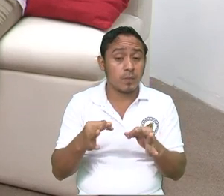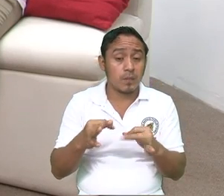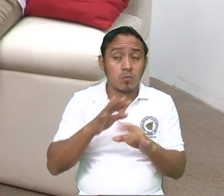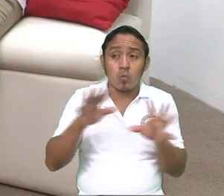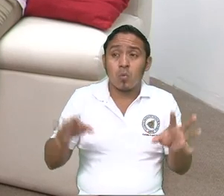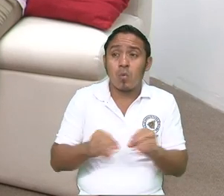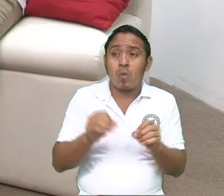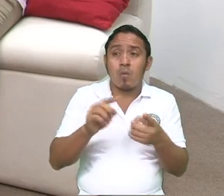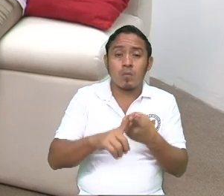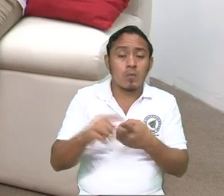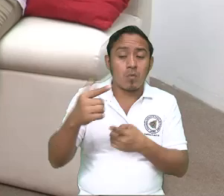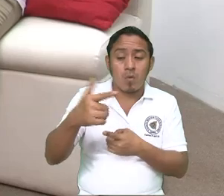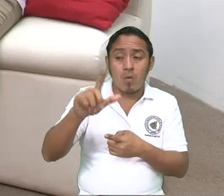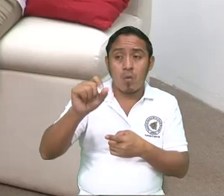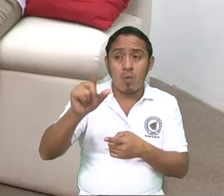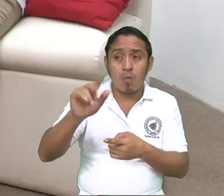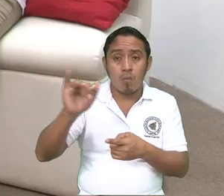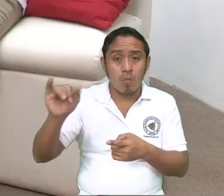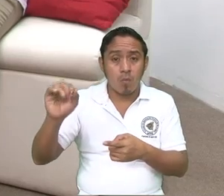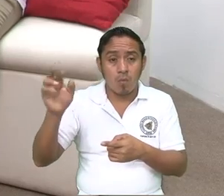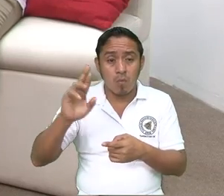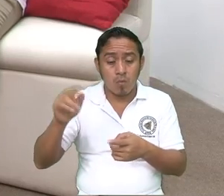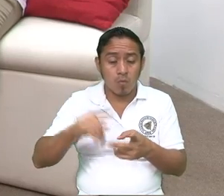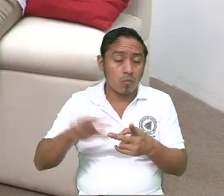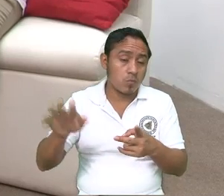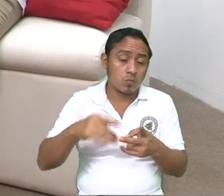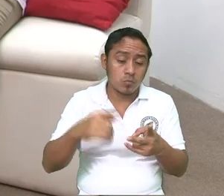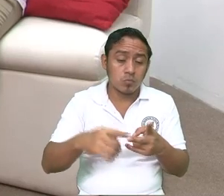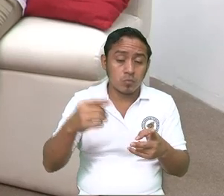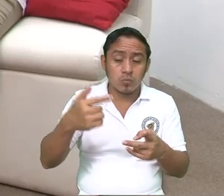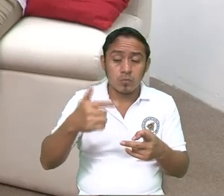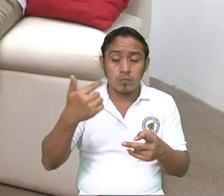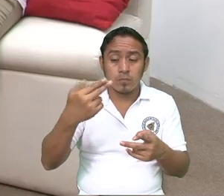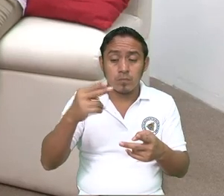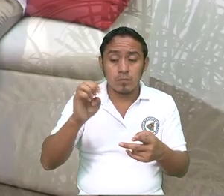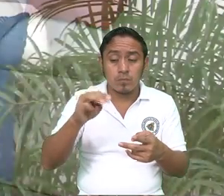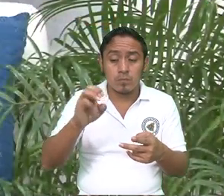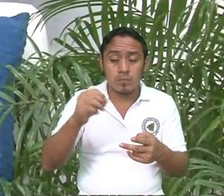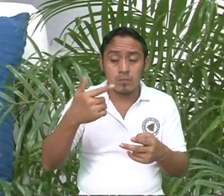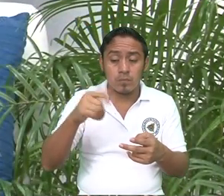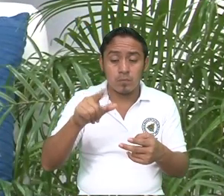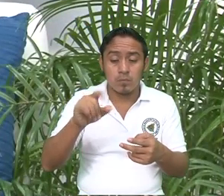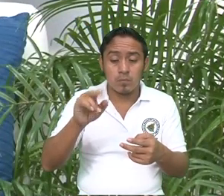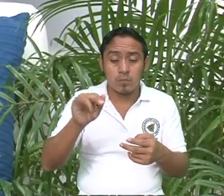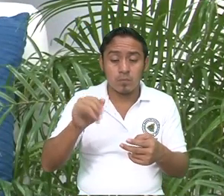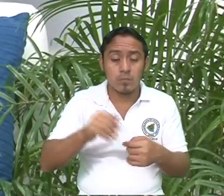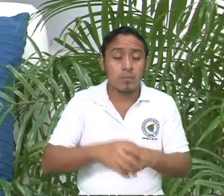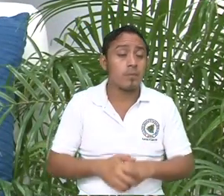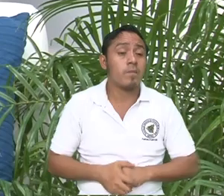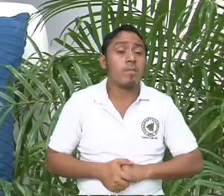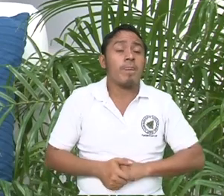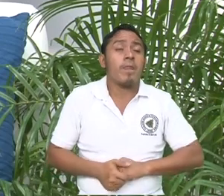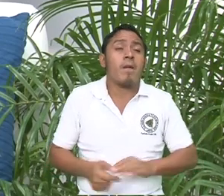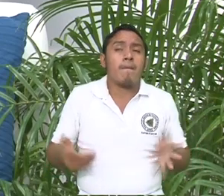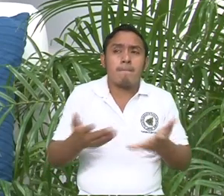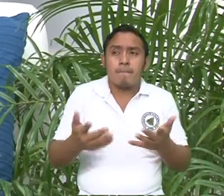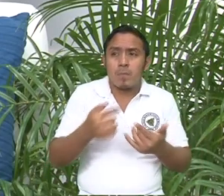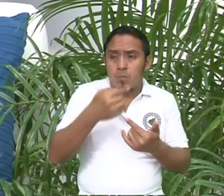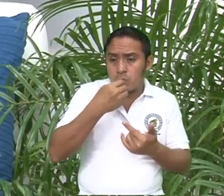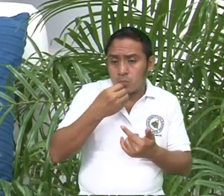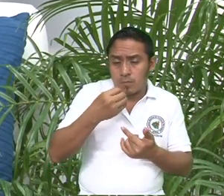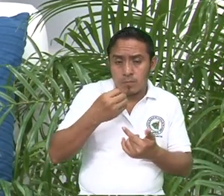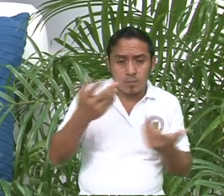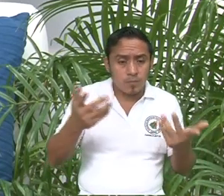glóbulos rojos y por ende también la parte de la hemoglobina cual sería doctor el tratamiento a la anemia que se tiene que